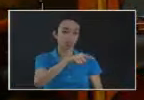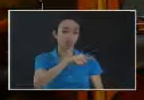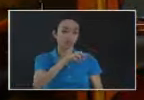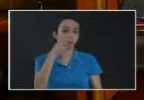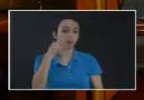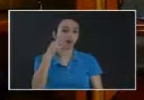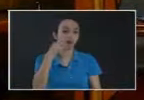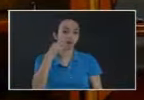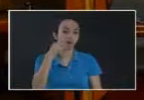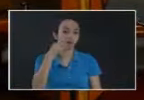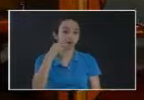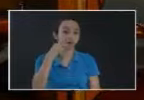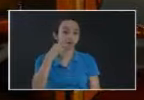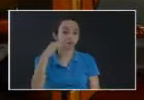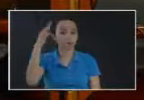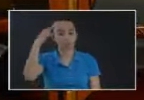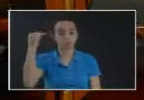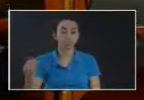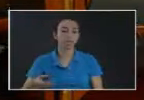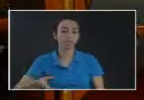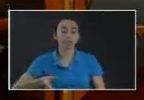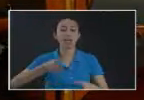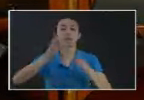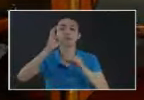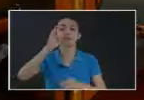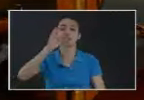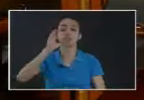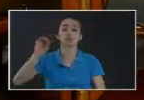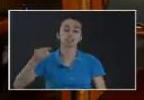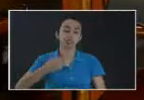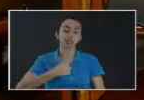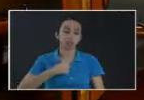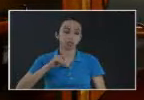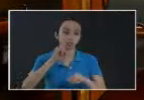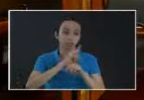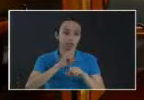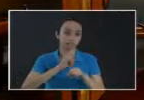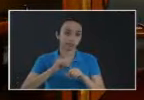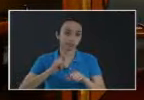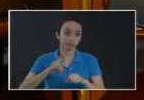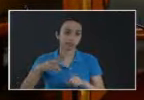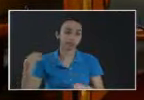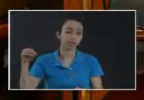porque era el vaso que yo iba a usar para que él fuera salvo.